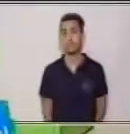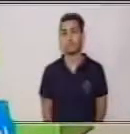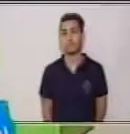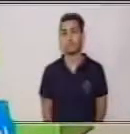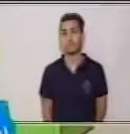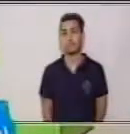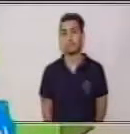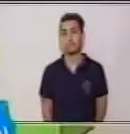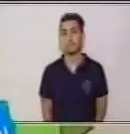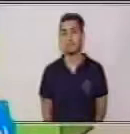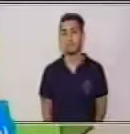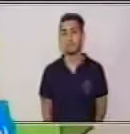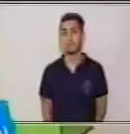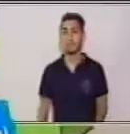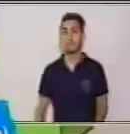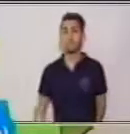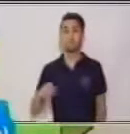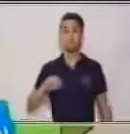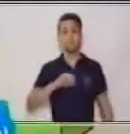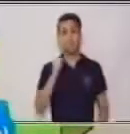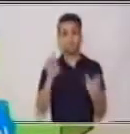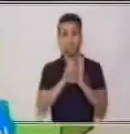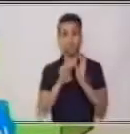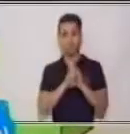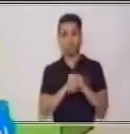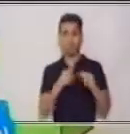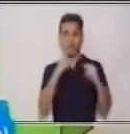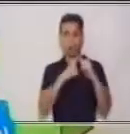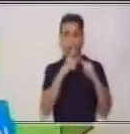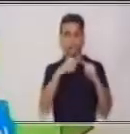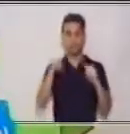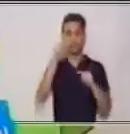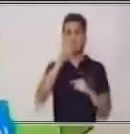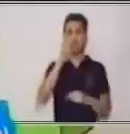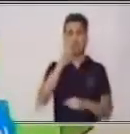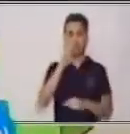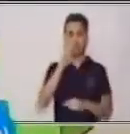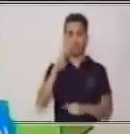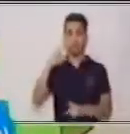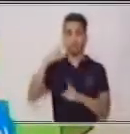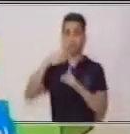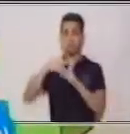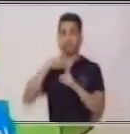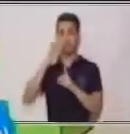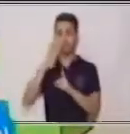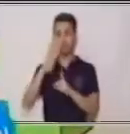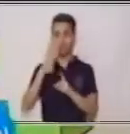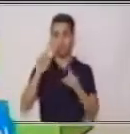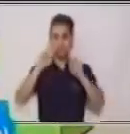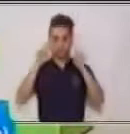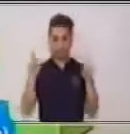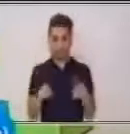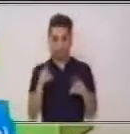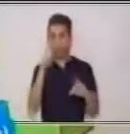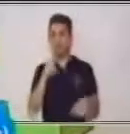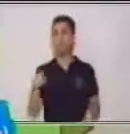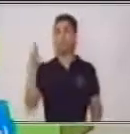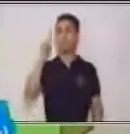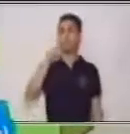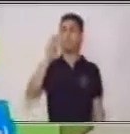X al cuadrado más 4 elevado al cuadrado. Ese es un caso típico o clásico en el